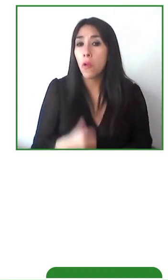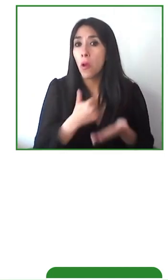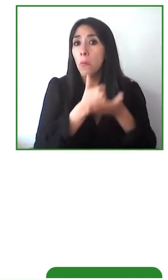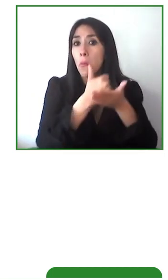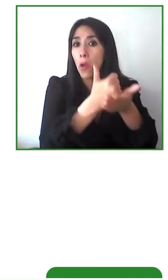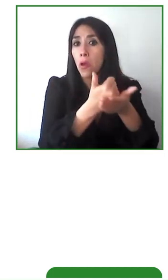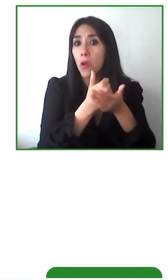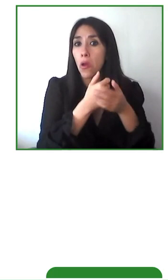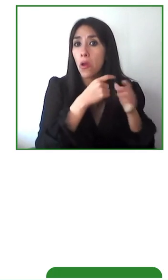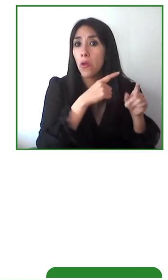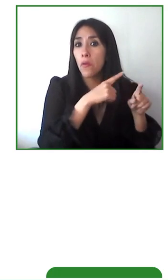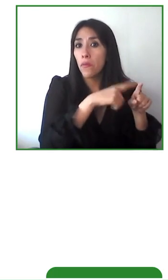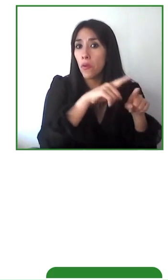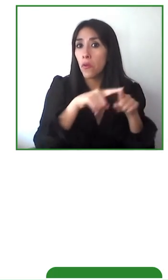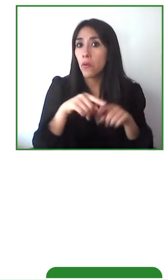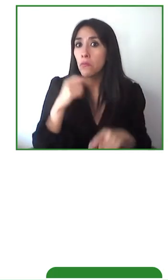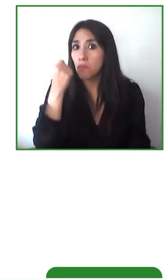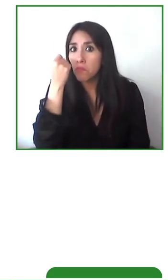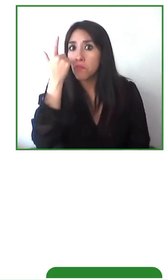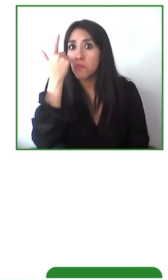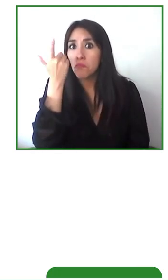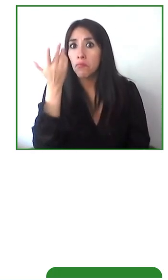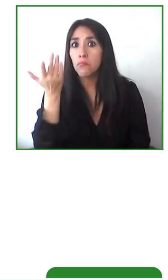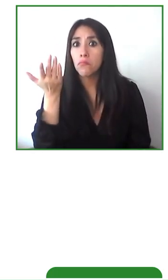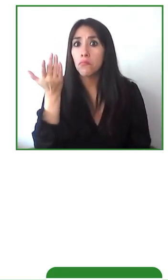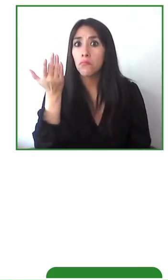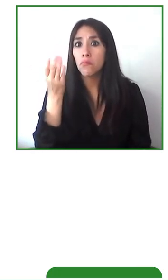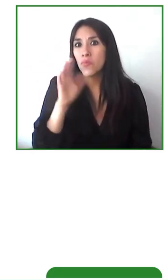cultura. Y también